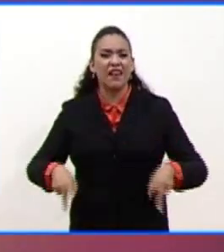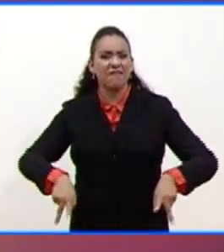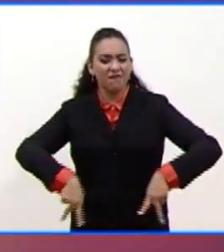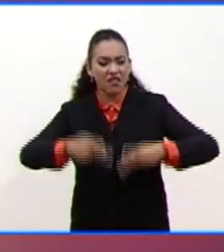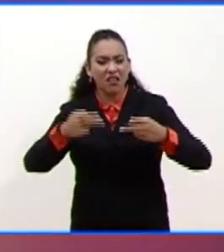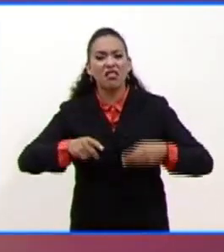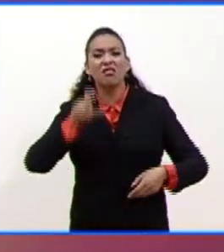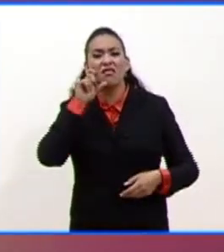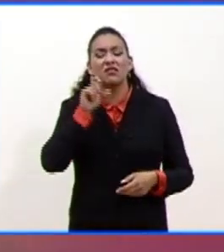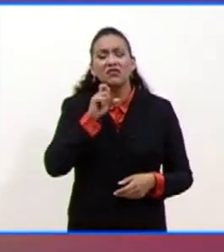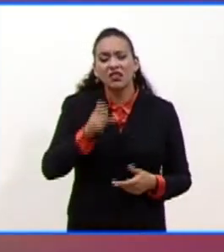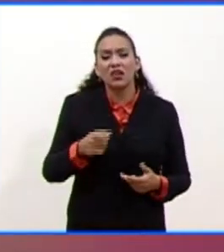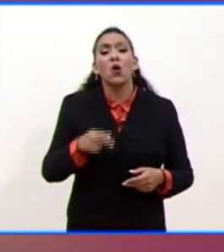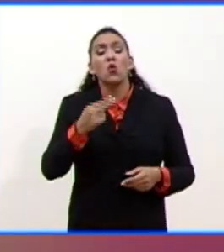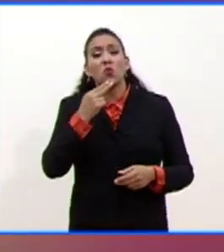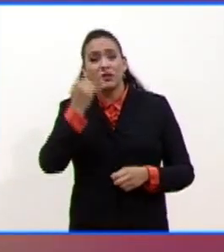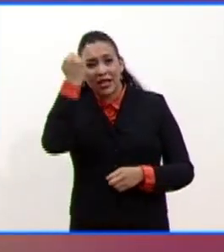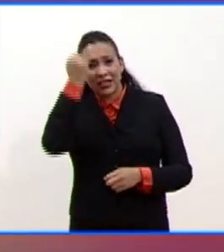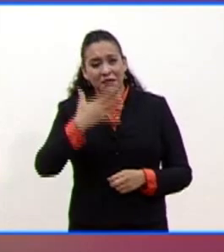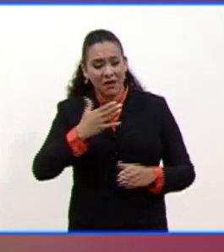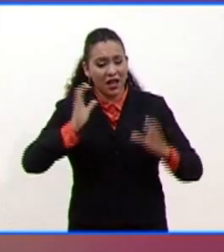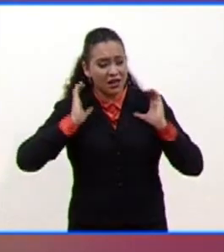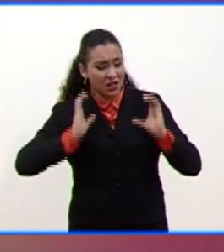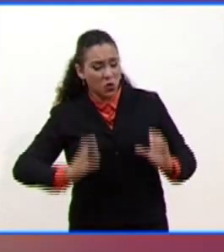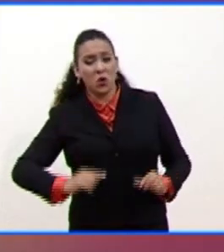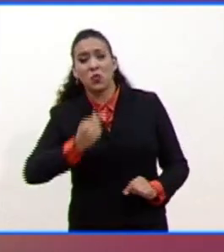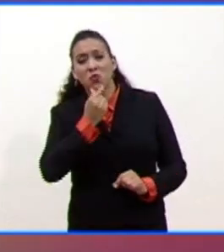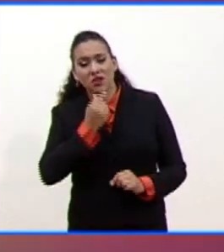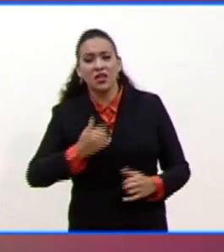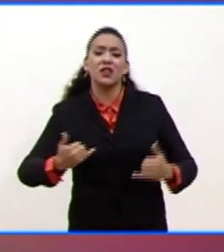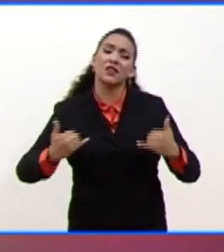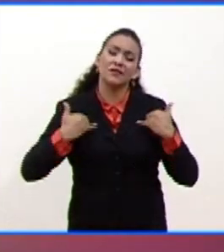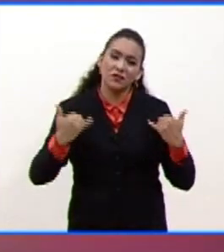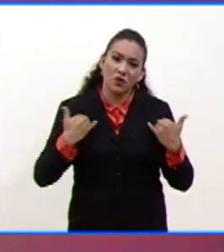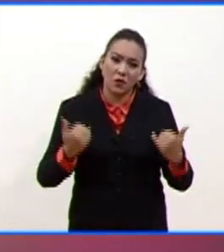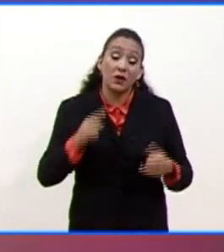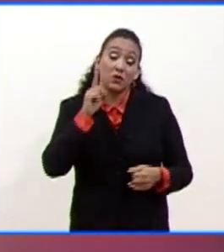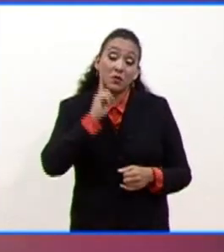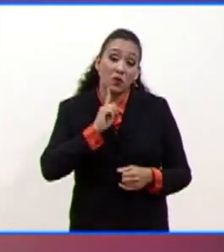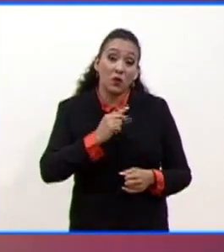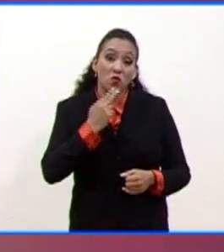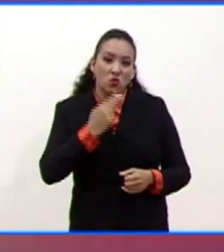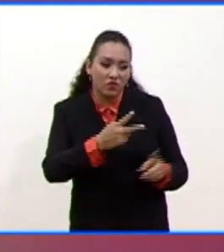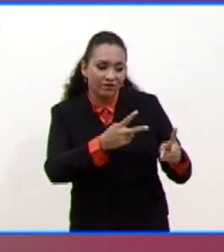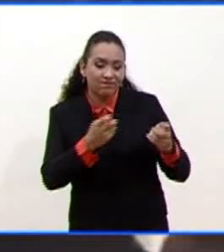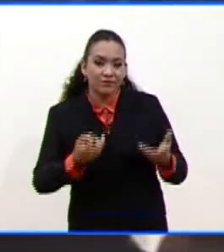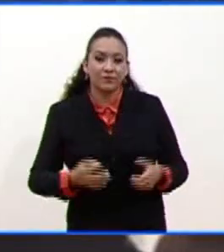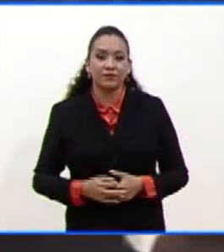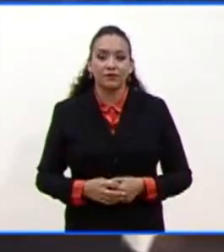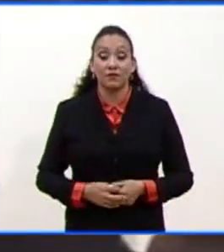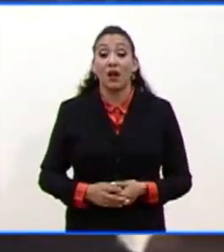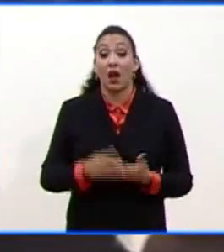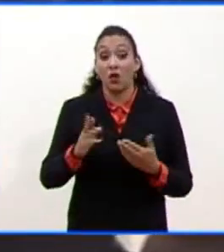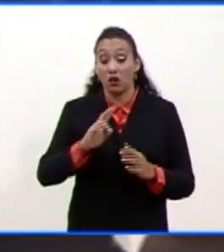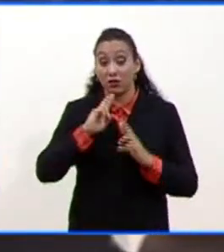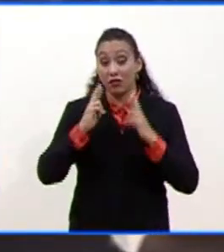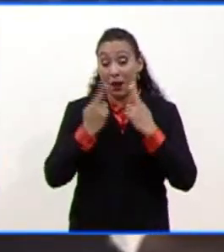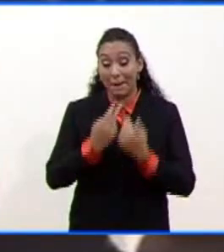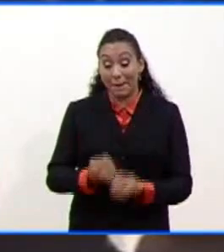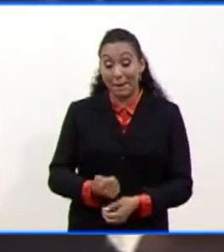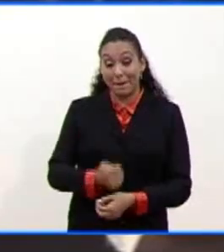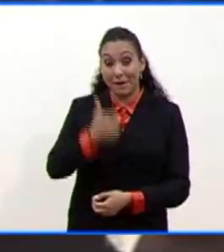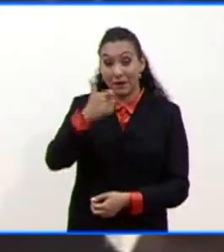sexual donde violan digitalmente los cuerpos de niñas y mujeres. Esta primera cumbre reúne